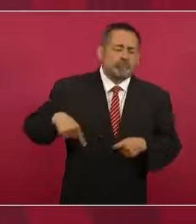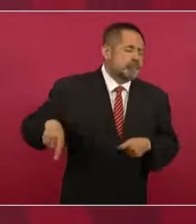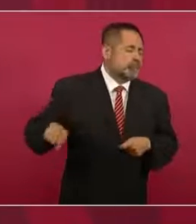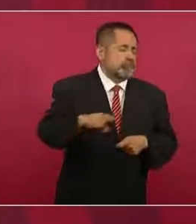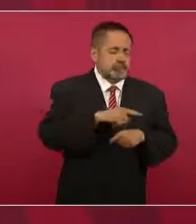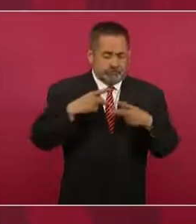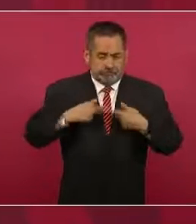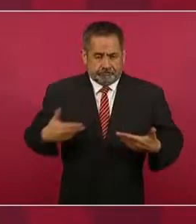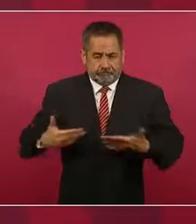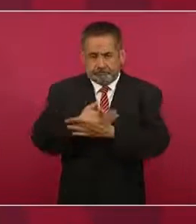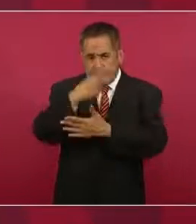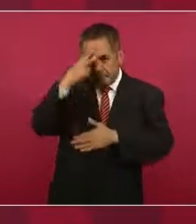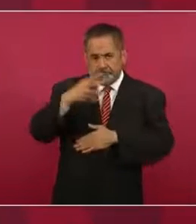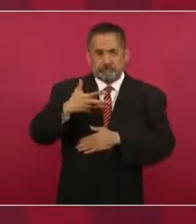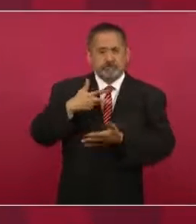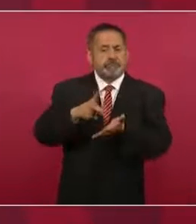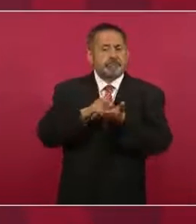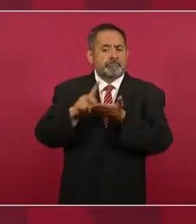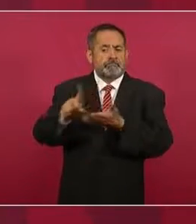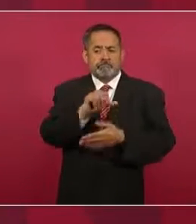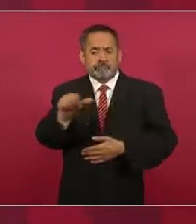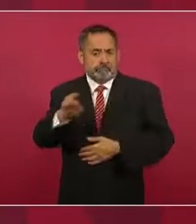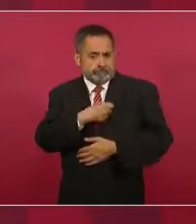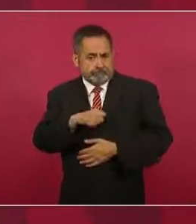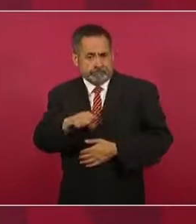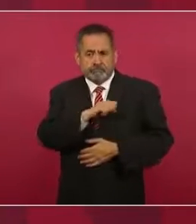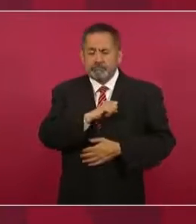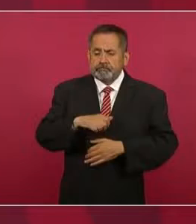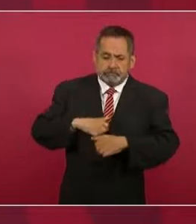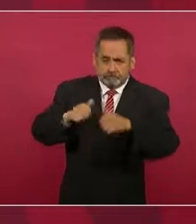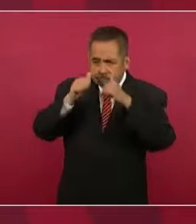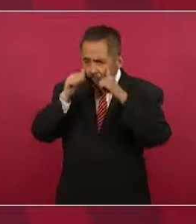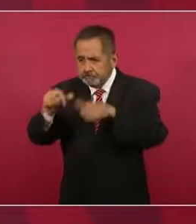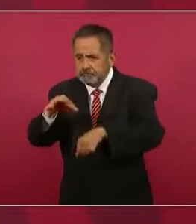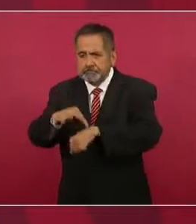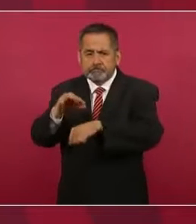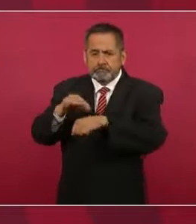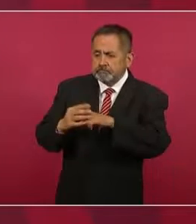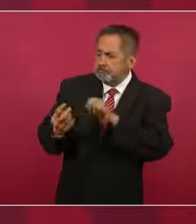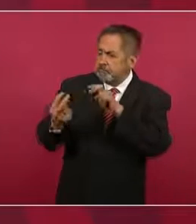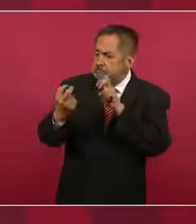salud, atención médica,